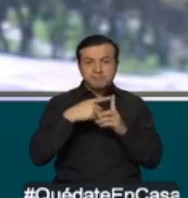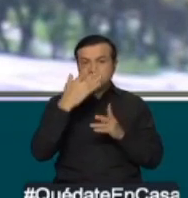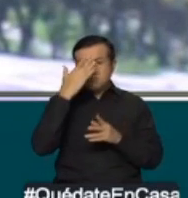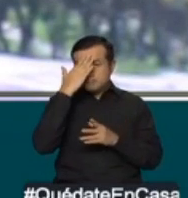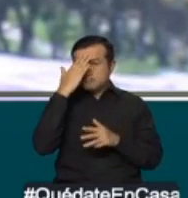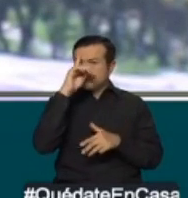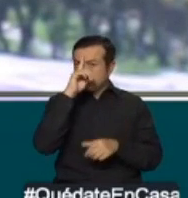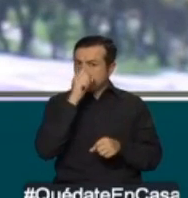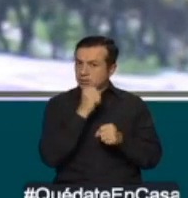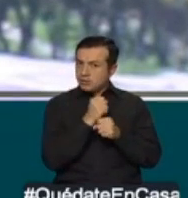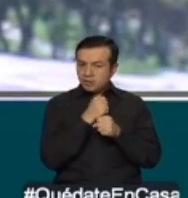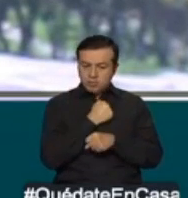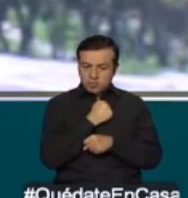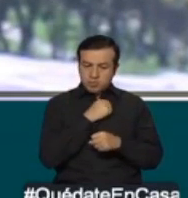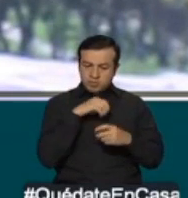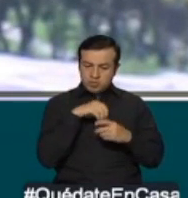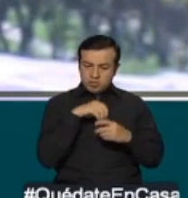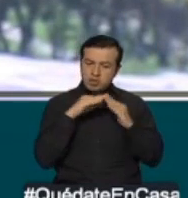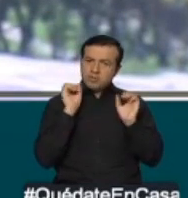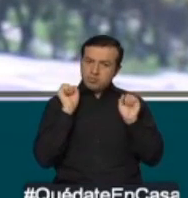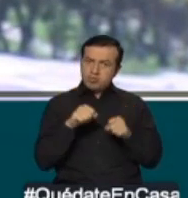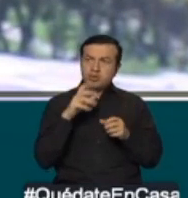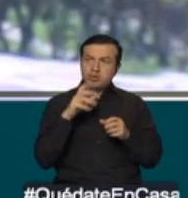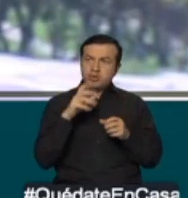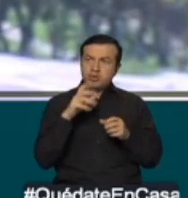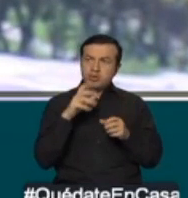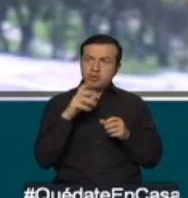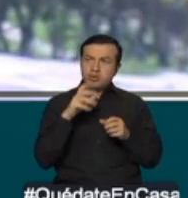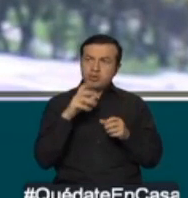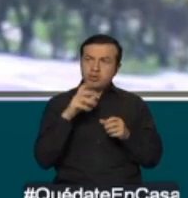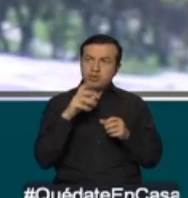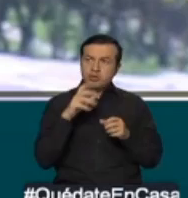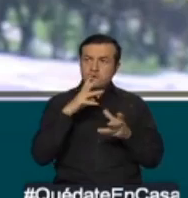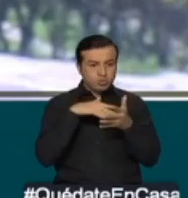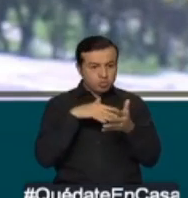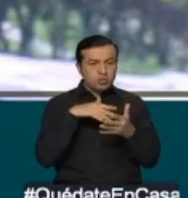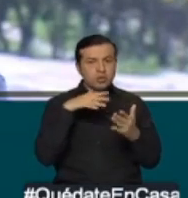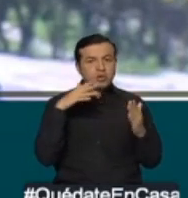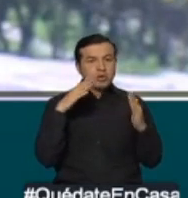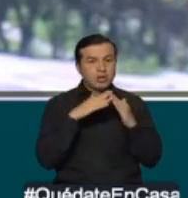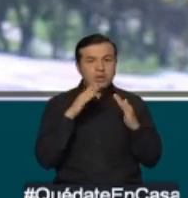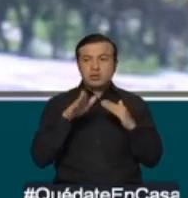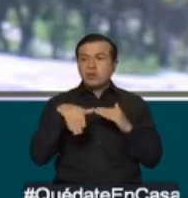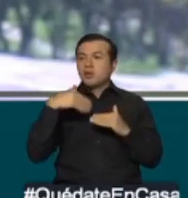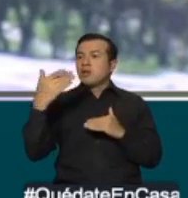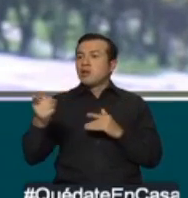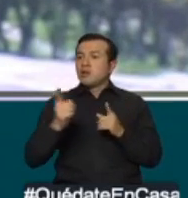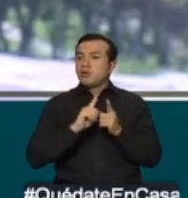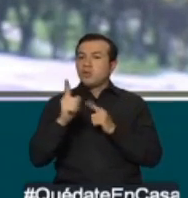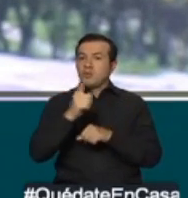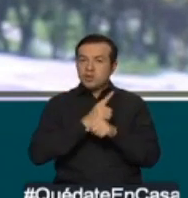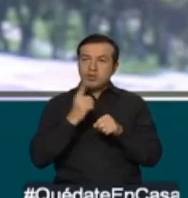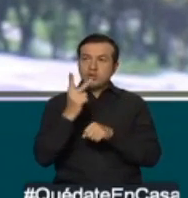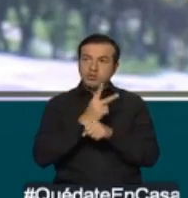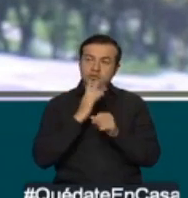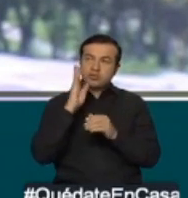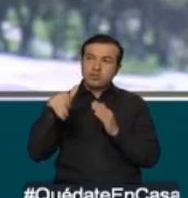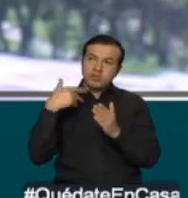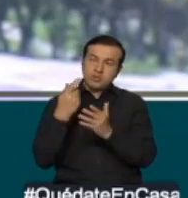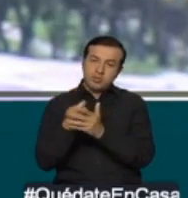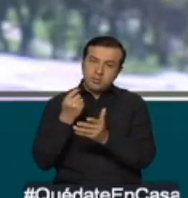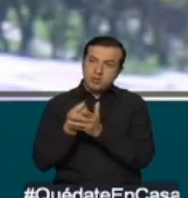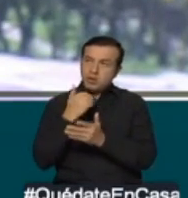podemos trabajar desde casa saber que podemos educarnos desde casa saber que no es necesario desplazarnos una hora o dos horas para adquirir